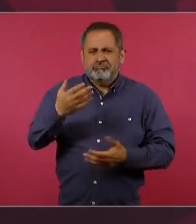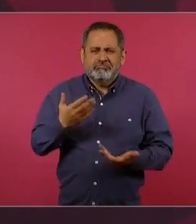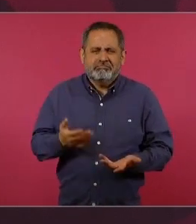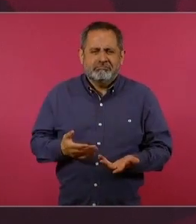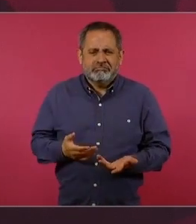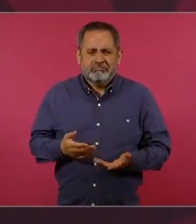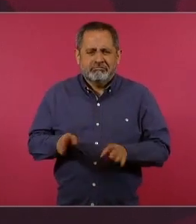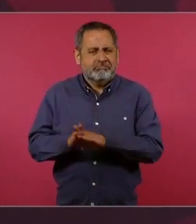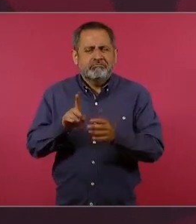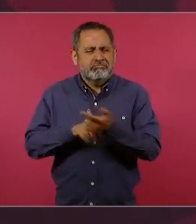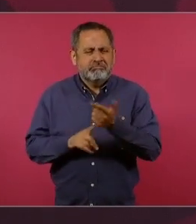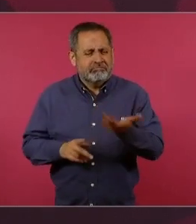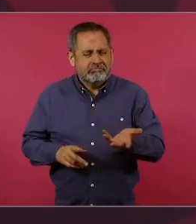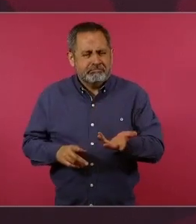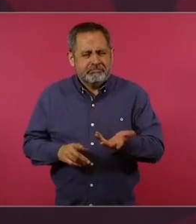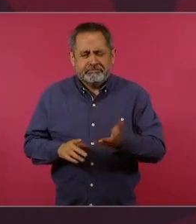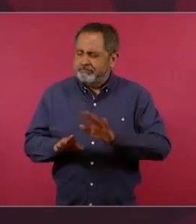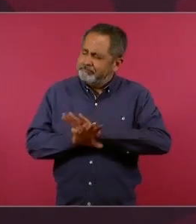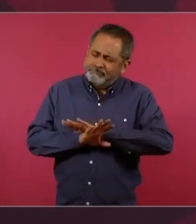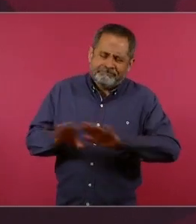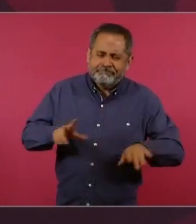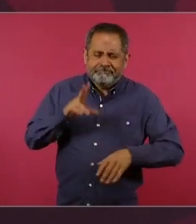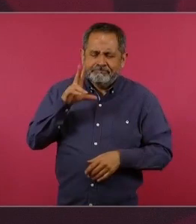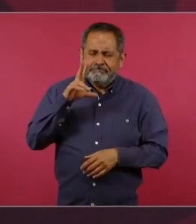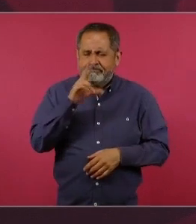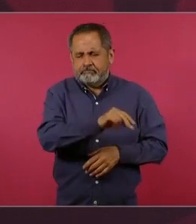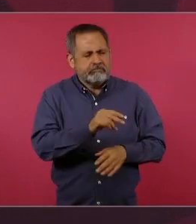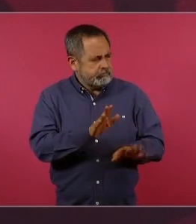pierde autoridad política.